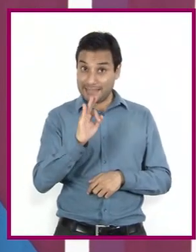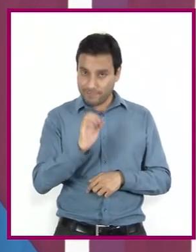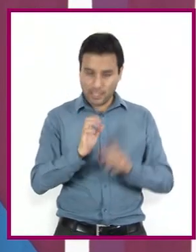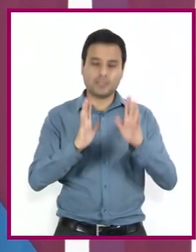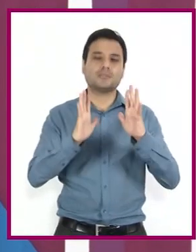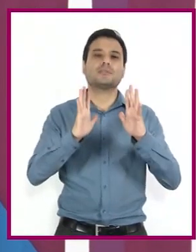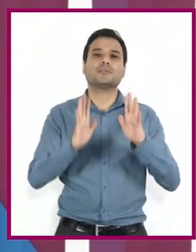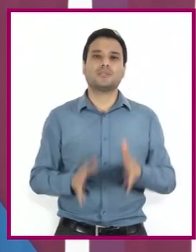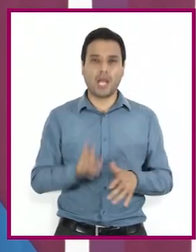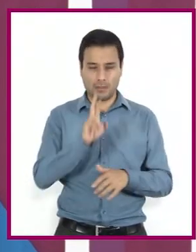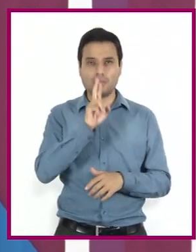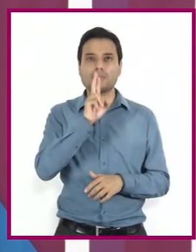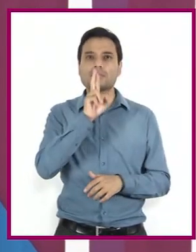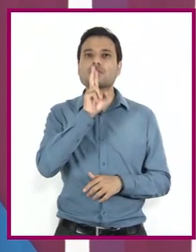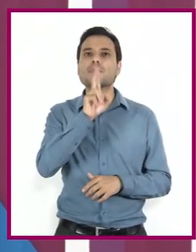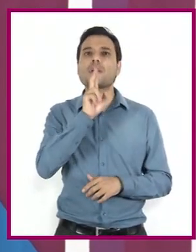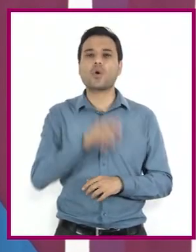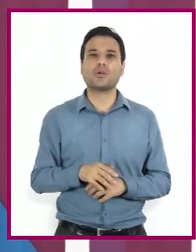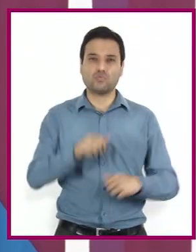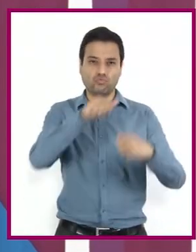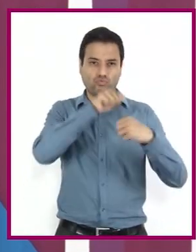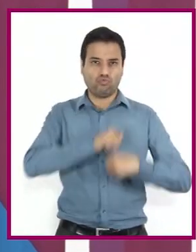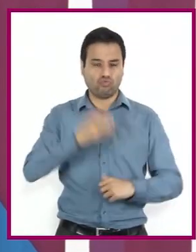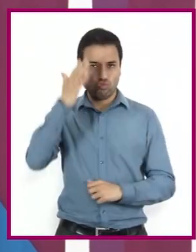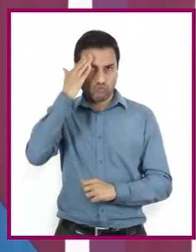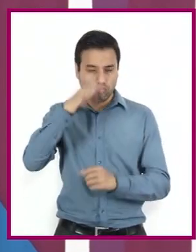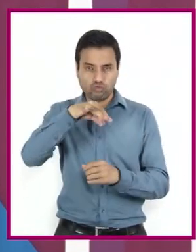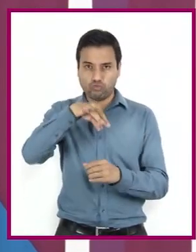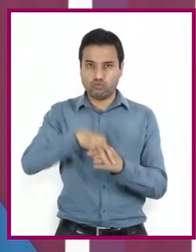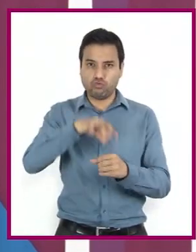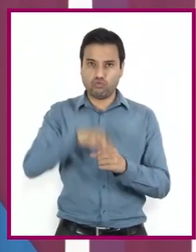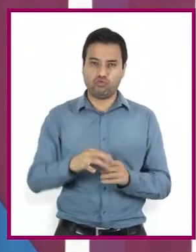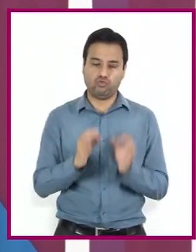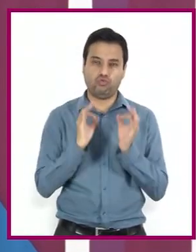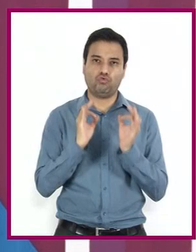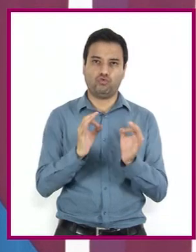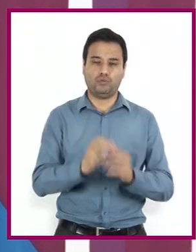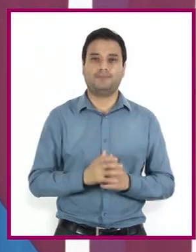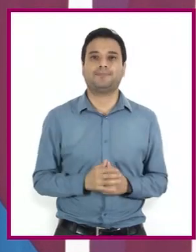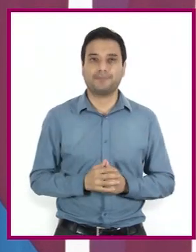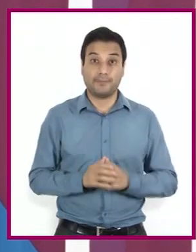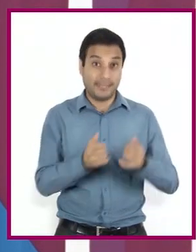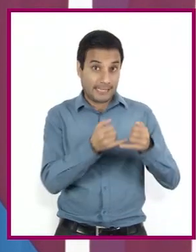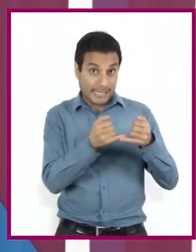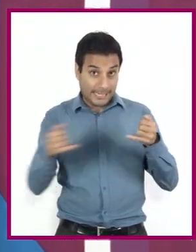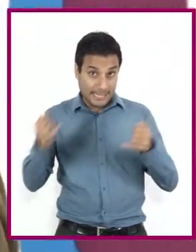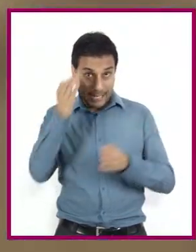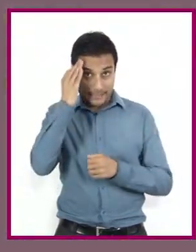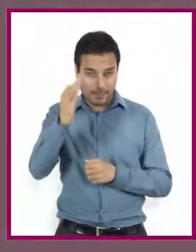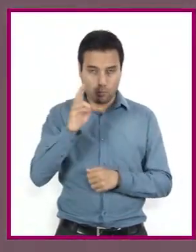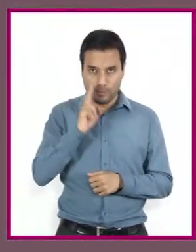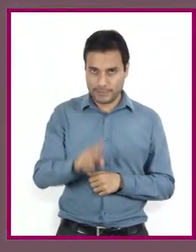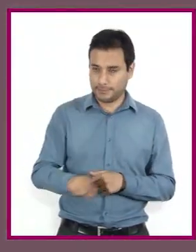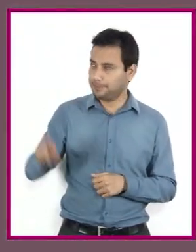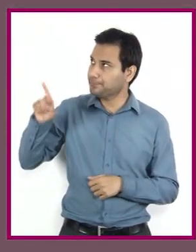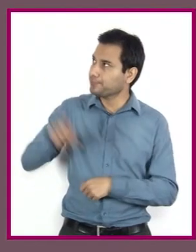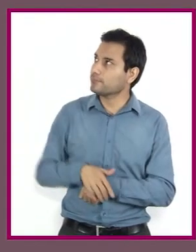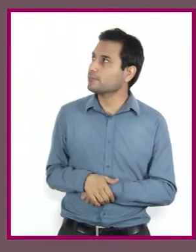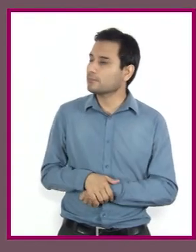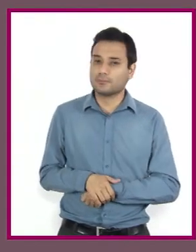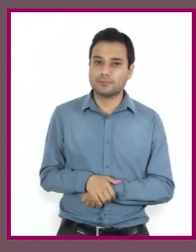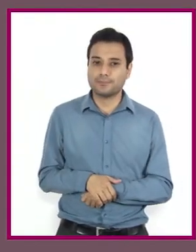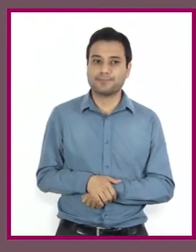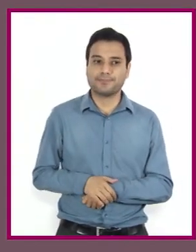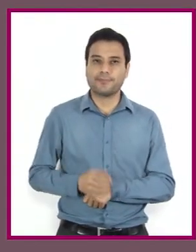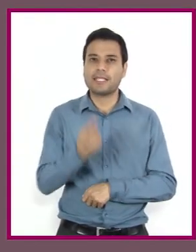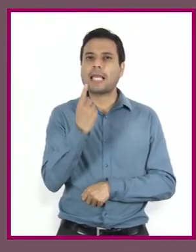reconocimiento como árbitro confiable de la contienda electoral. Regresemos a nuestra línea del tiempo. En la